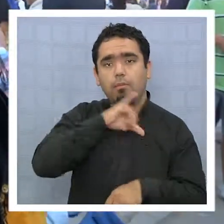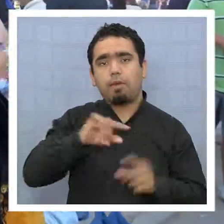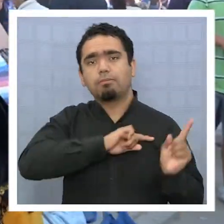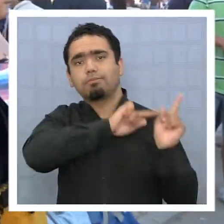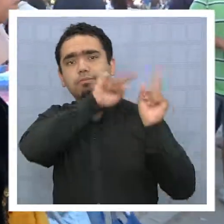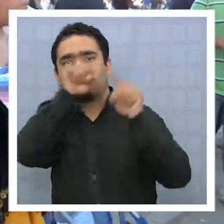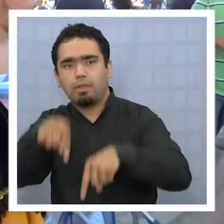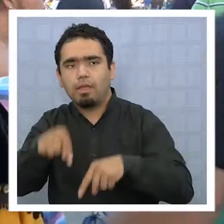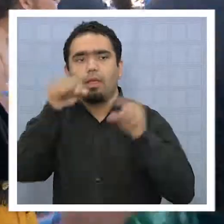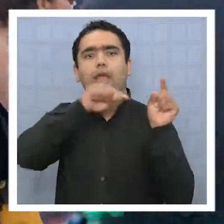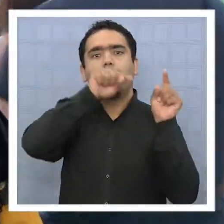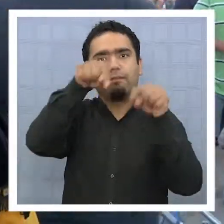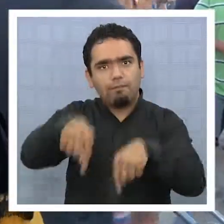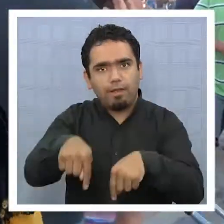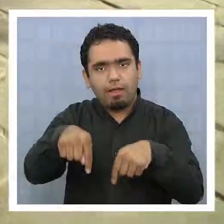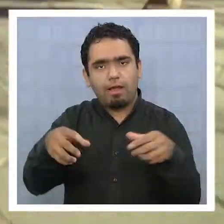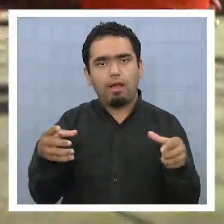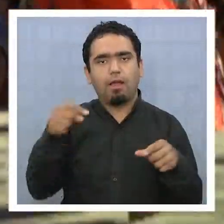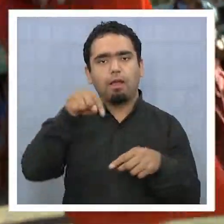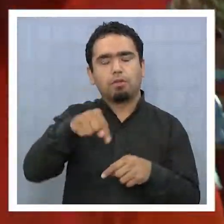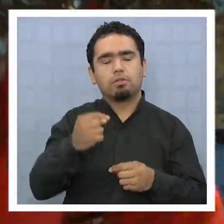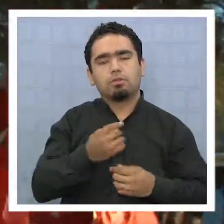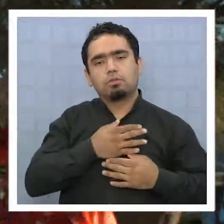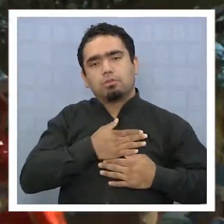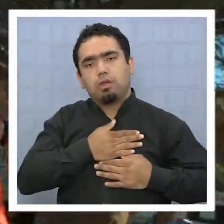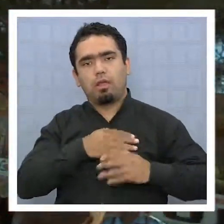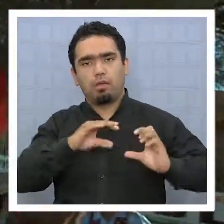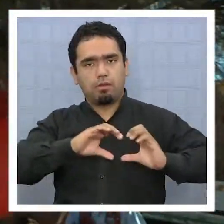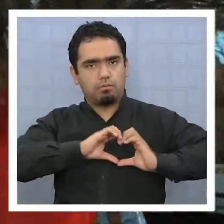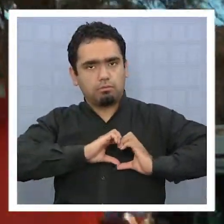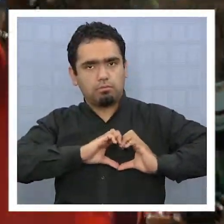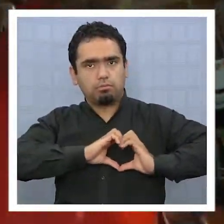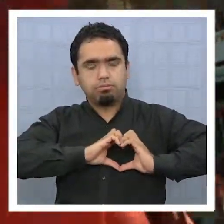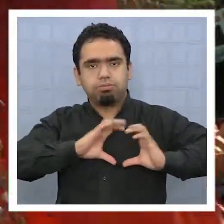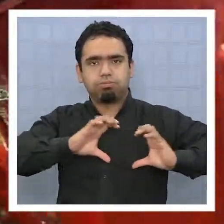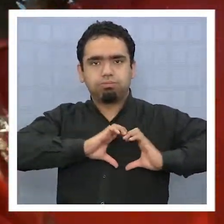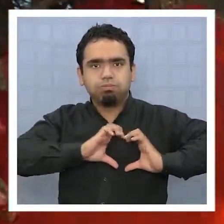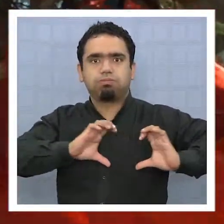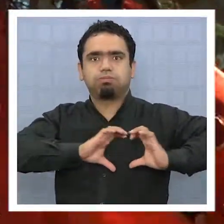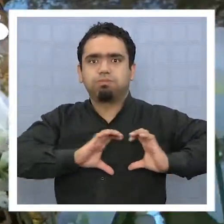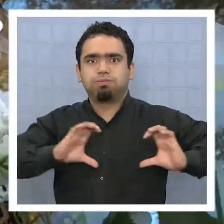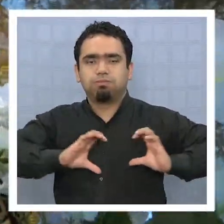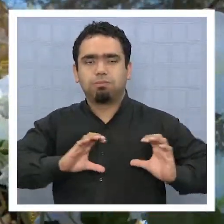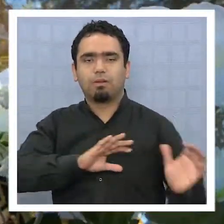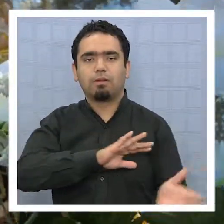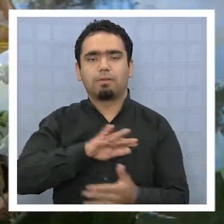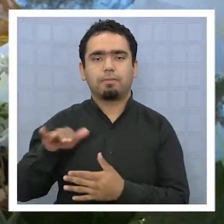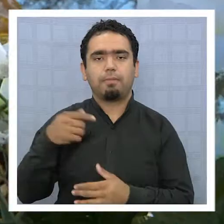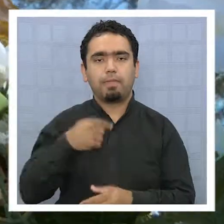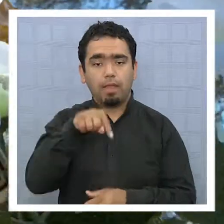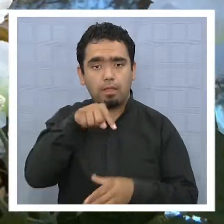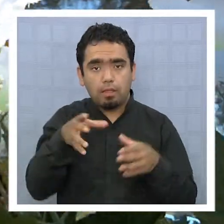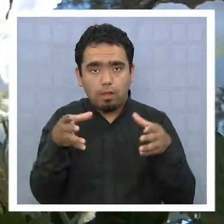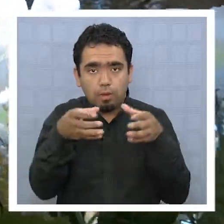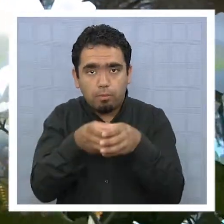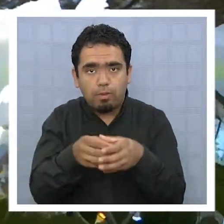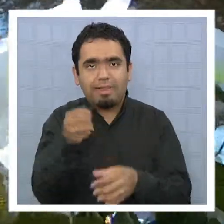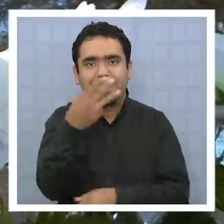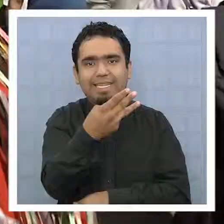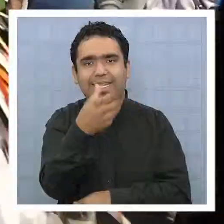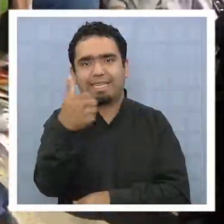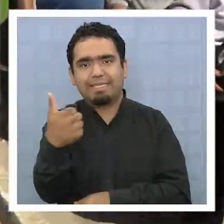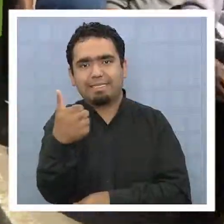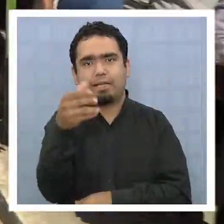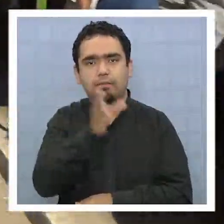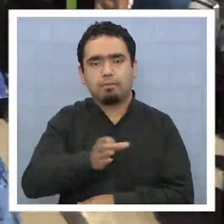Y estar aquí es algo que el corazón se nos revienta, de verdad. Este grupo lo forman unos